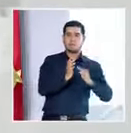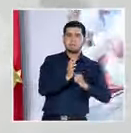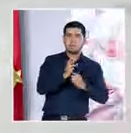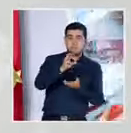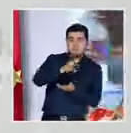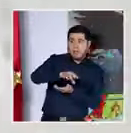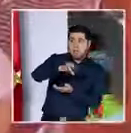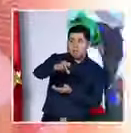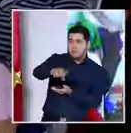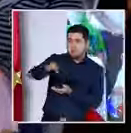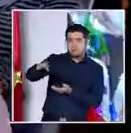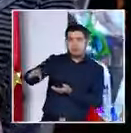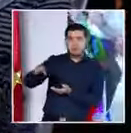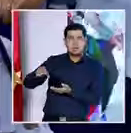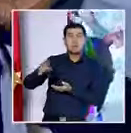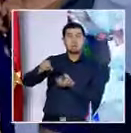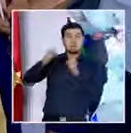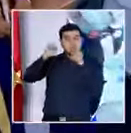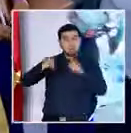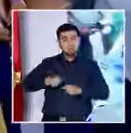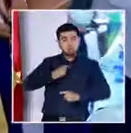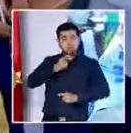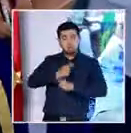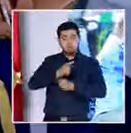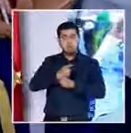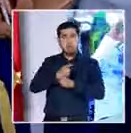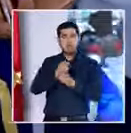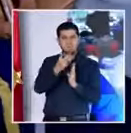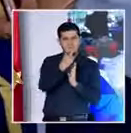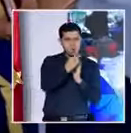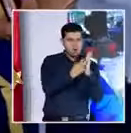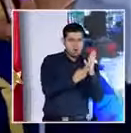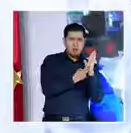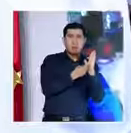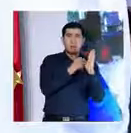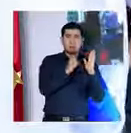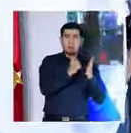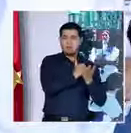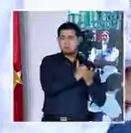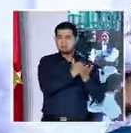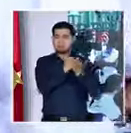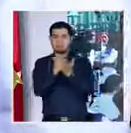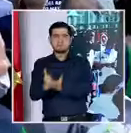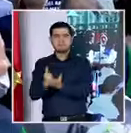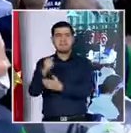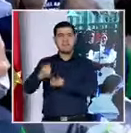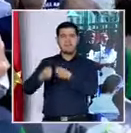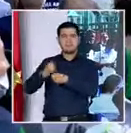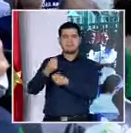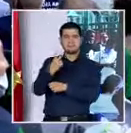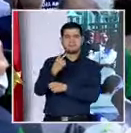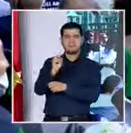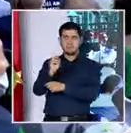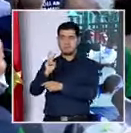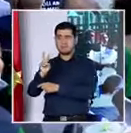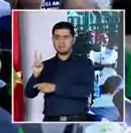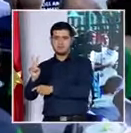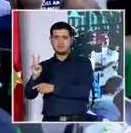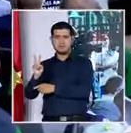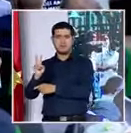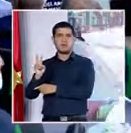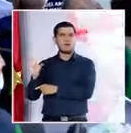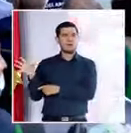La gobernación logró la licitación del programa de atención integral al adulto mayor para llevar en el año 2022 bienestar para los